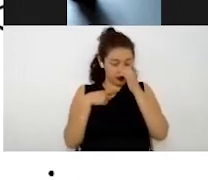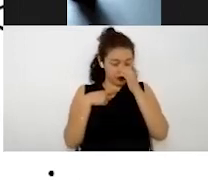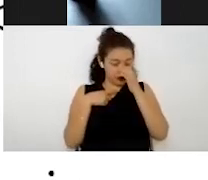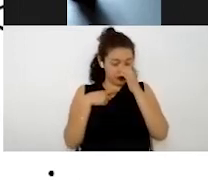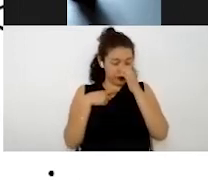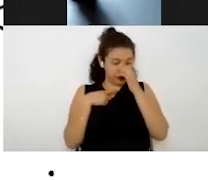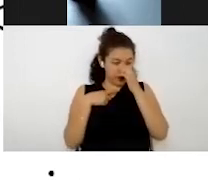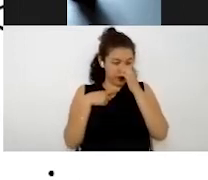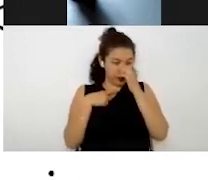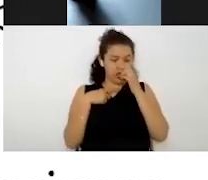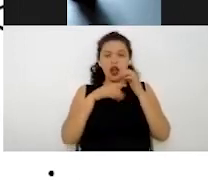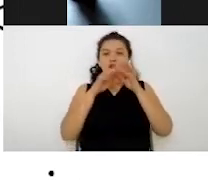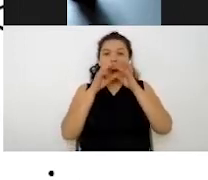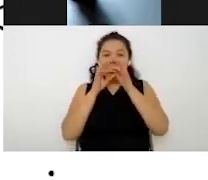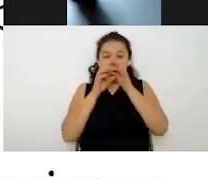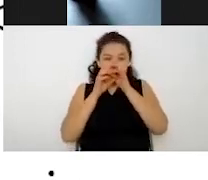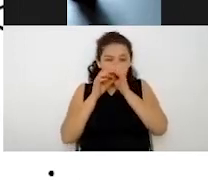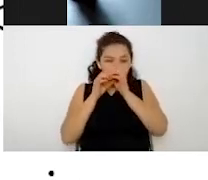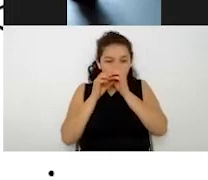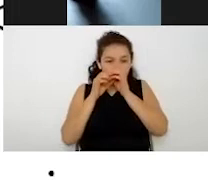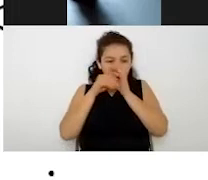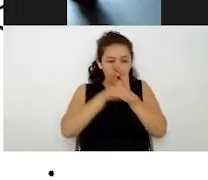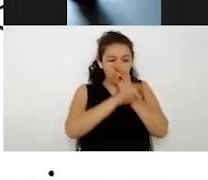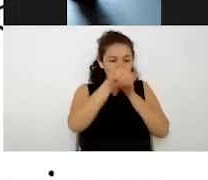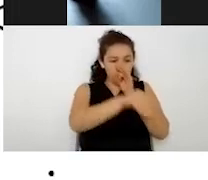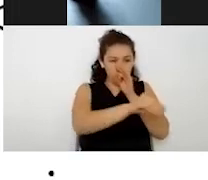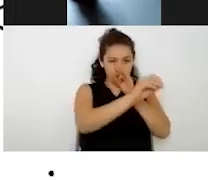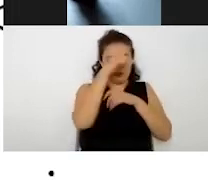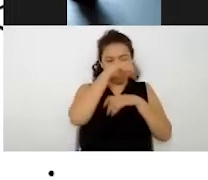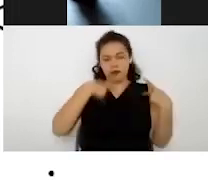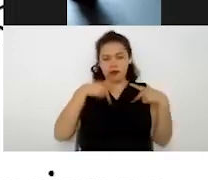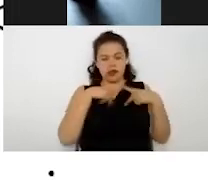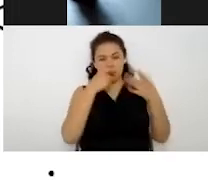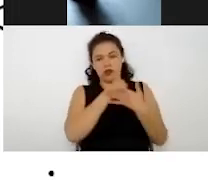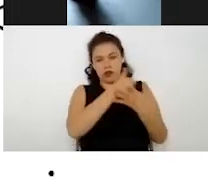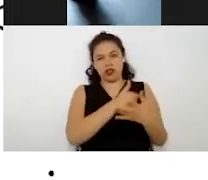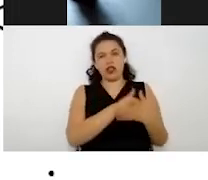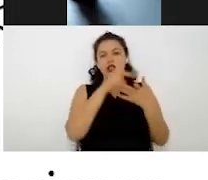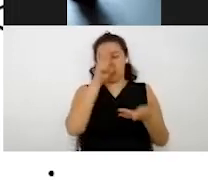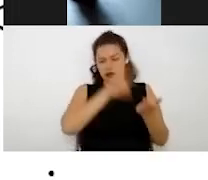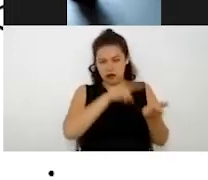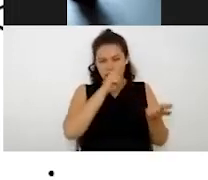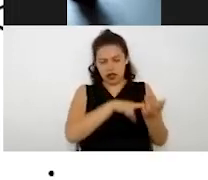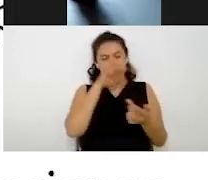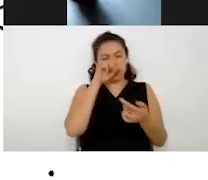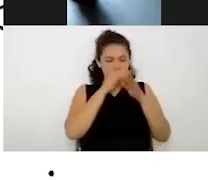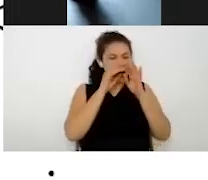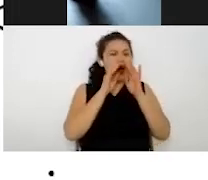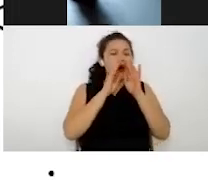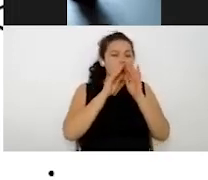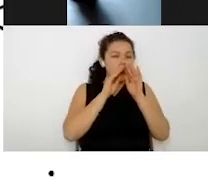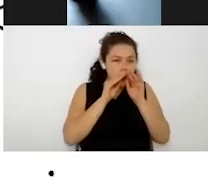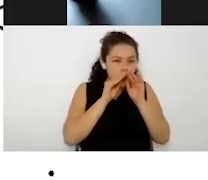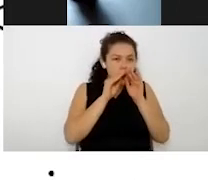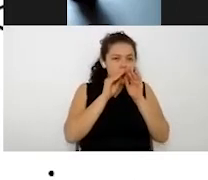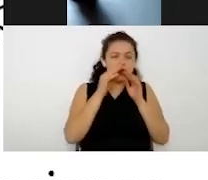expulsando aire por la boca para apoyar a la víctima. ¿De acuerdo? ¿Va a ser válido hacer ventilaciones o despejar la vía